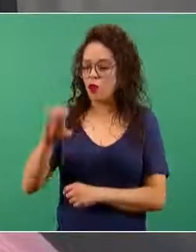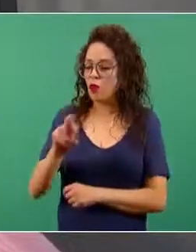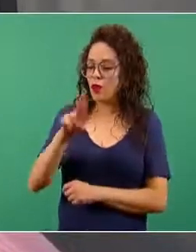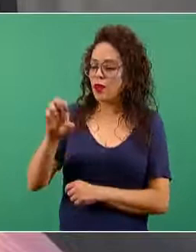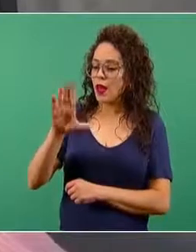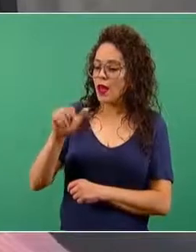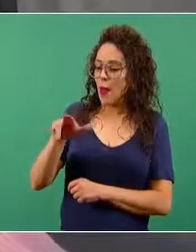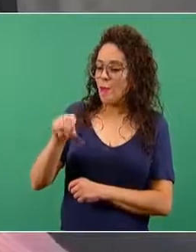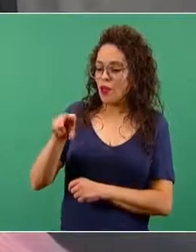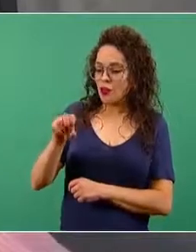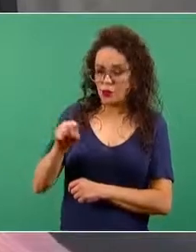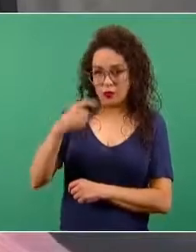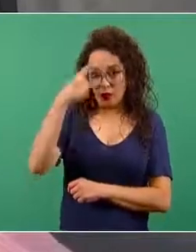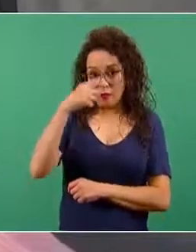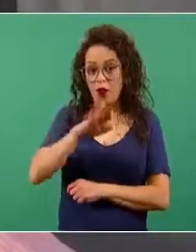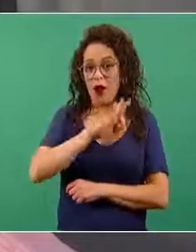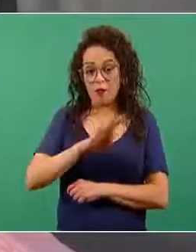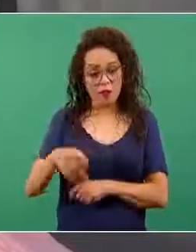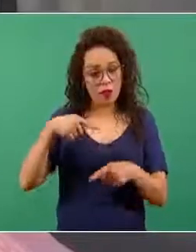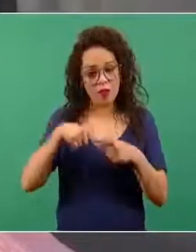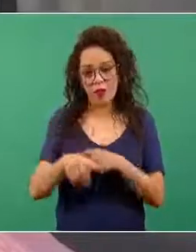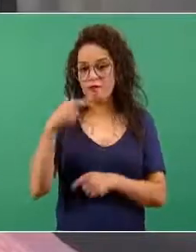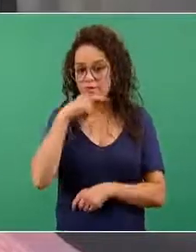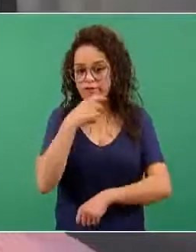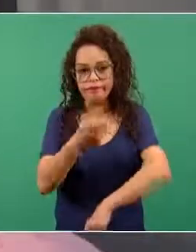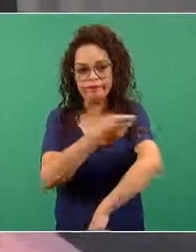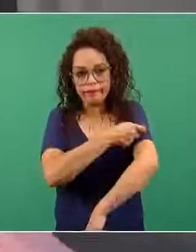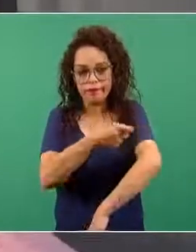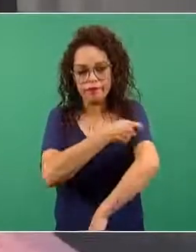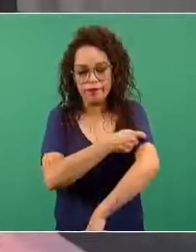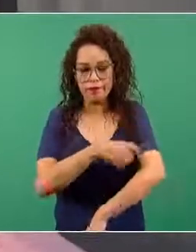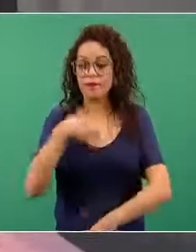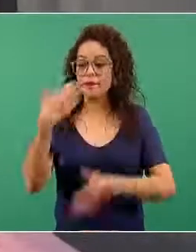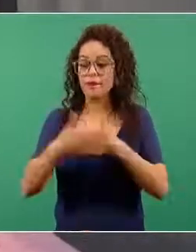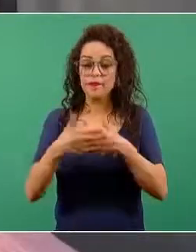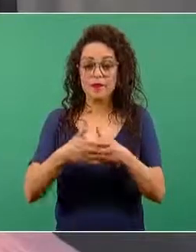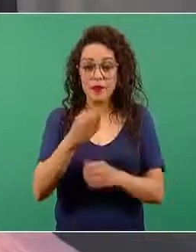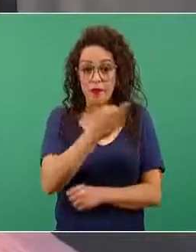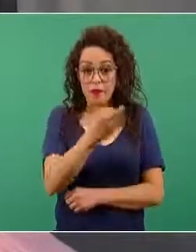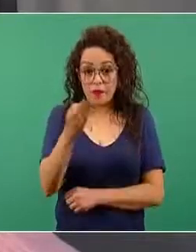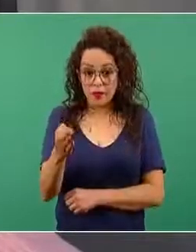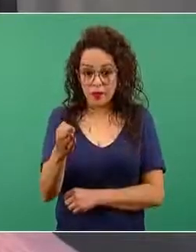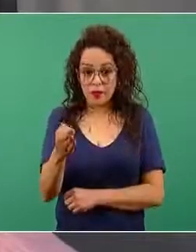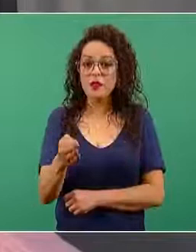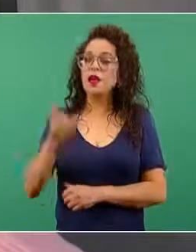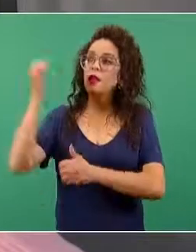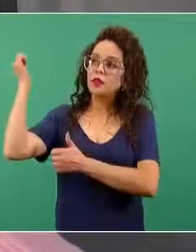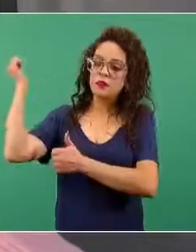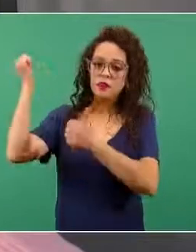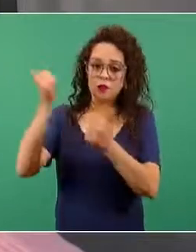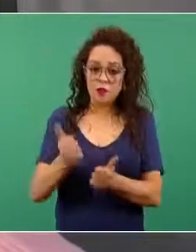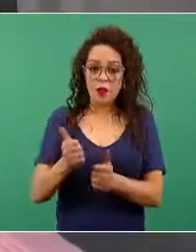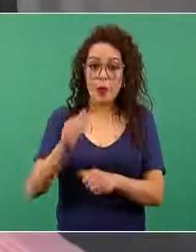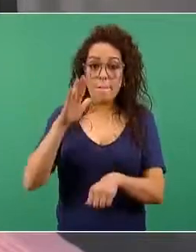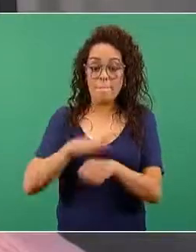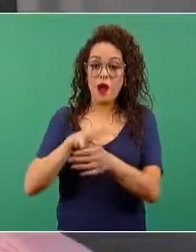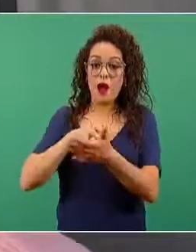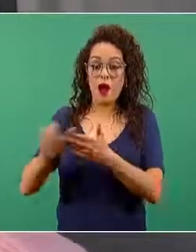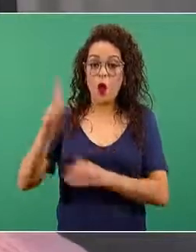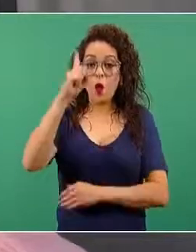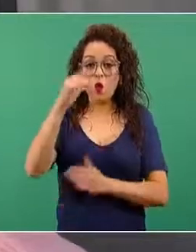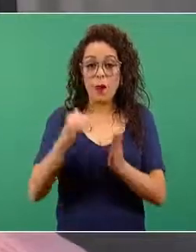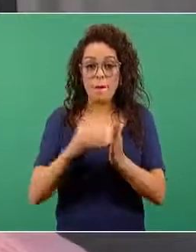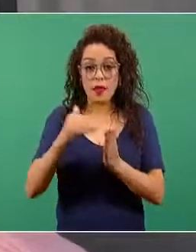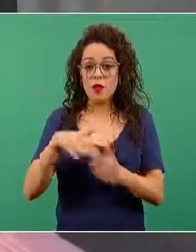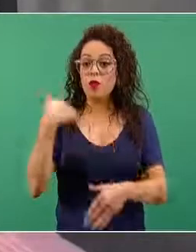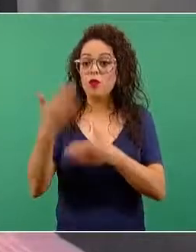muy expedita. Y en fechas próximas vamos a estar recibiendo embarques de mayor tamaño, embarques de 1 millón de dosis este mismo